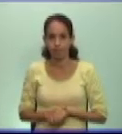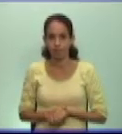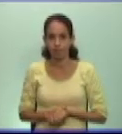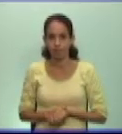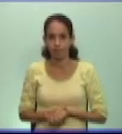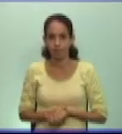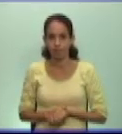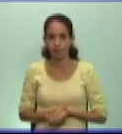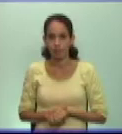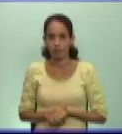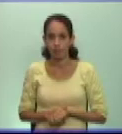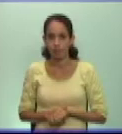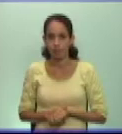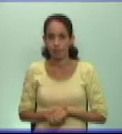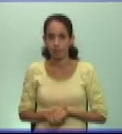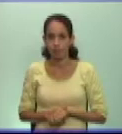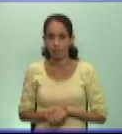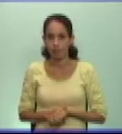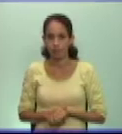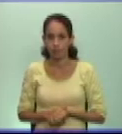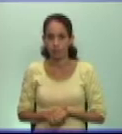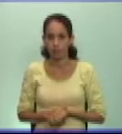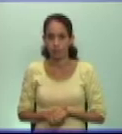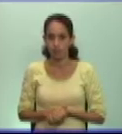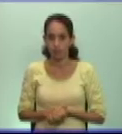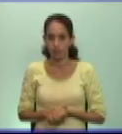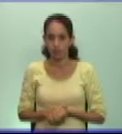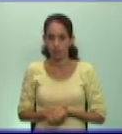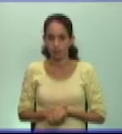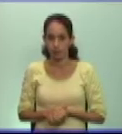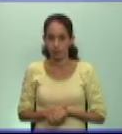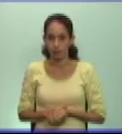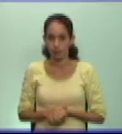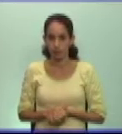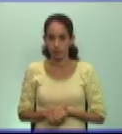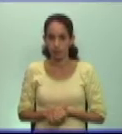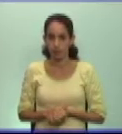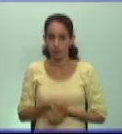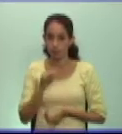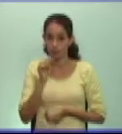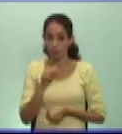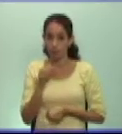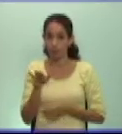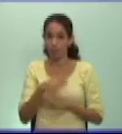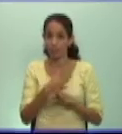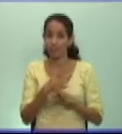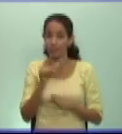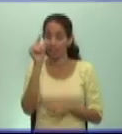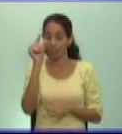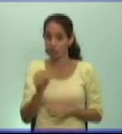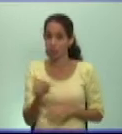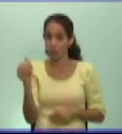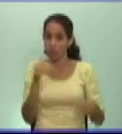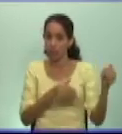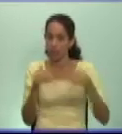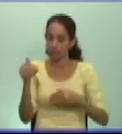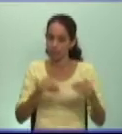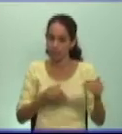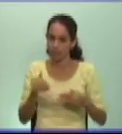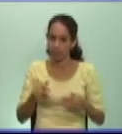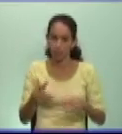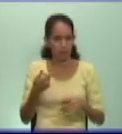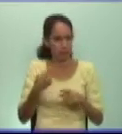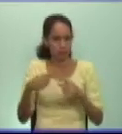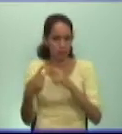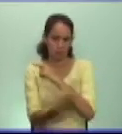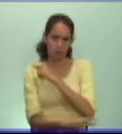con Sandino, el movimiento sandinista y la figura de Ortega, en El Salvador, en Guatemala, Granada